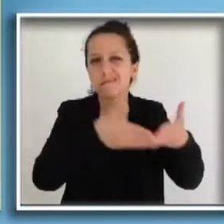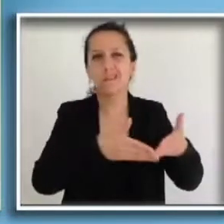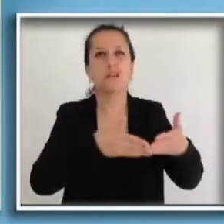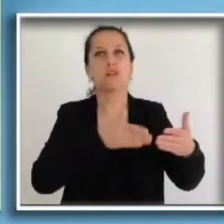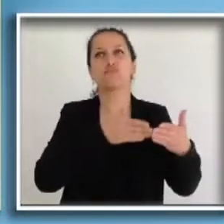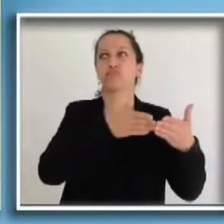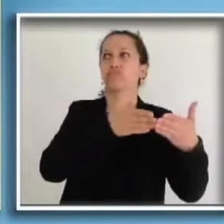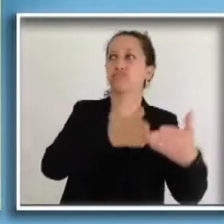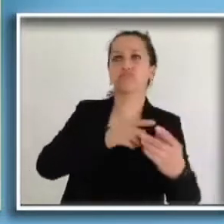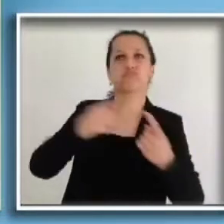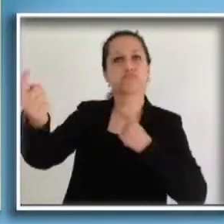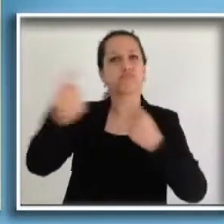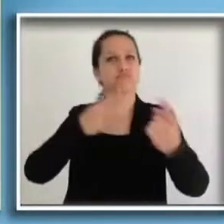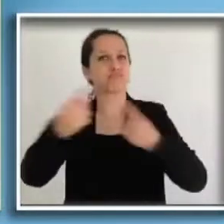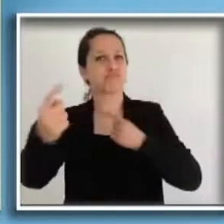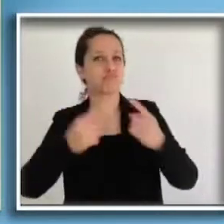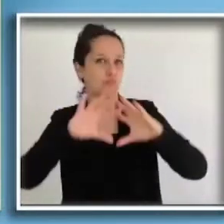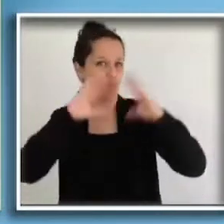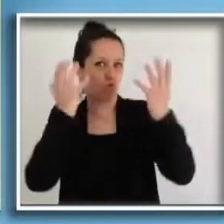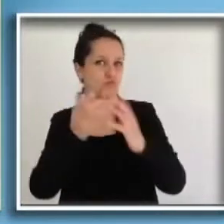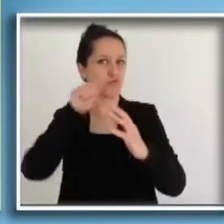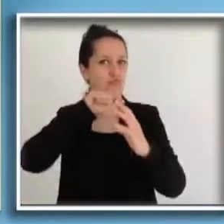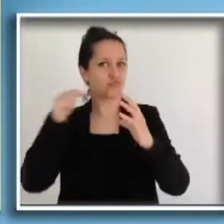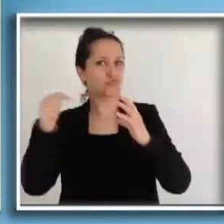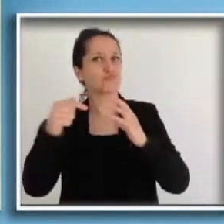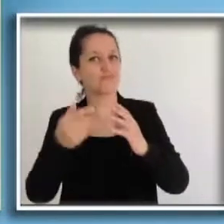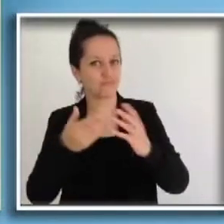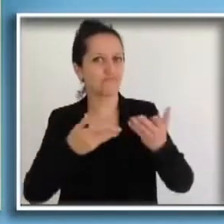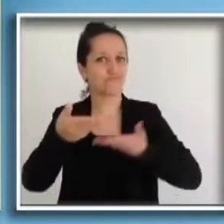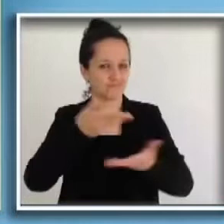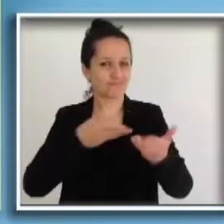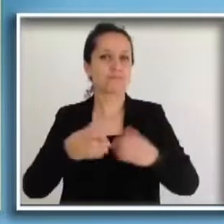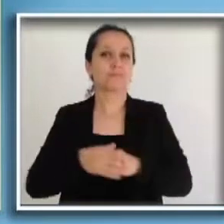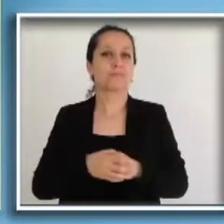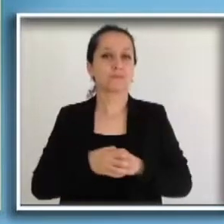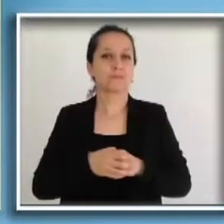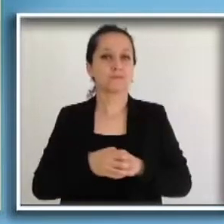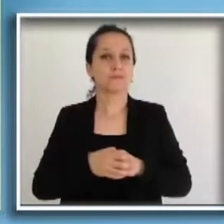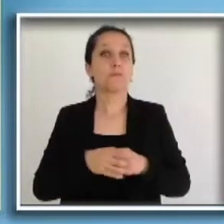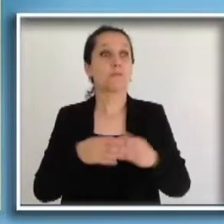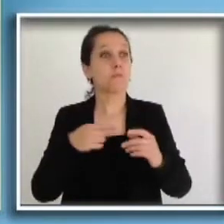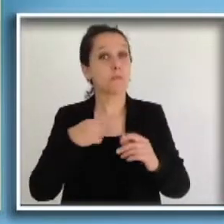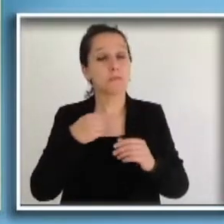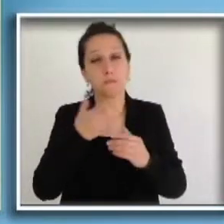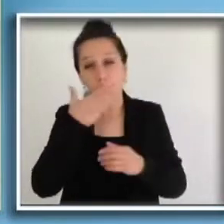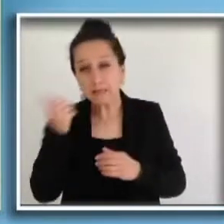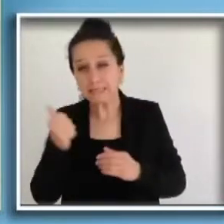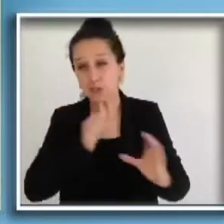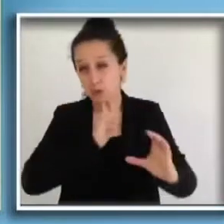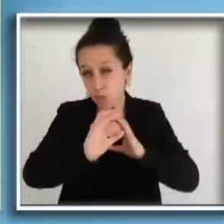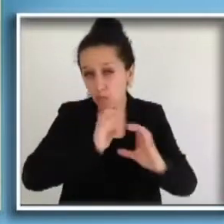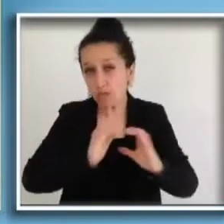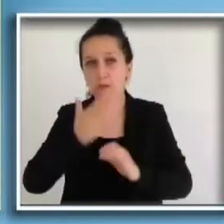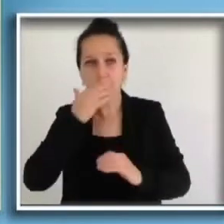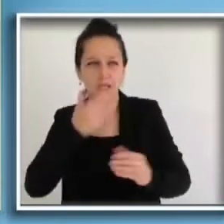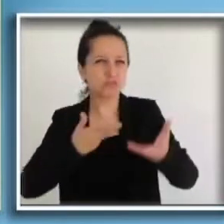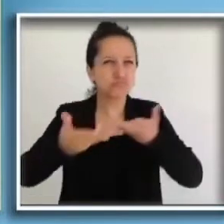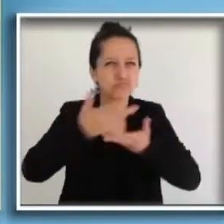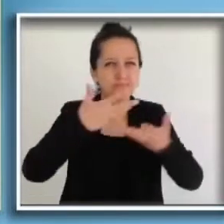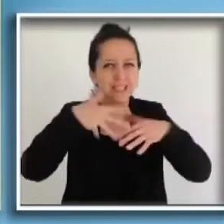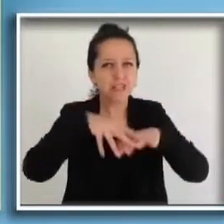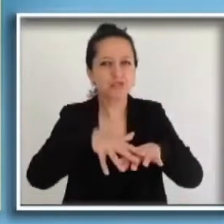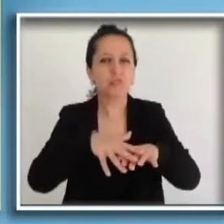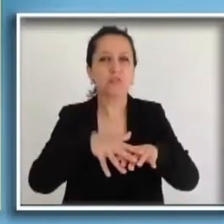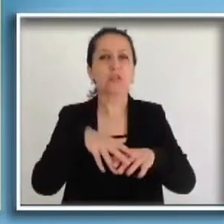por ello seguir fortaleciendo la intención física y las comunicaciones No eso es una alternativa sino que un imperativo